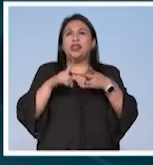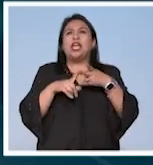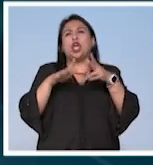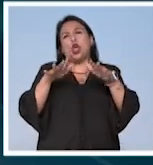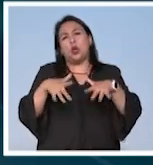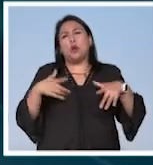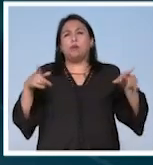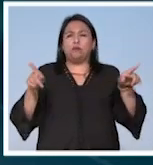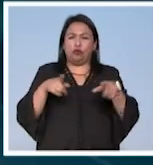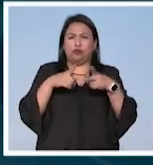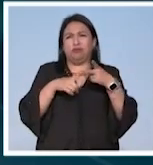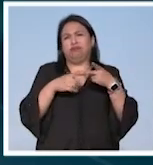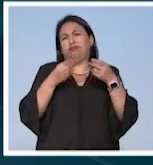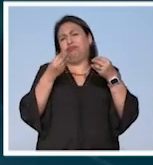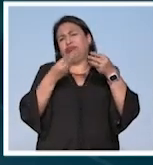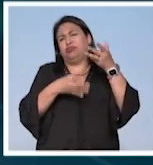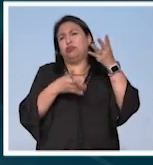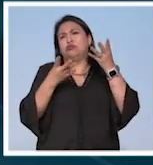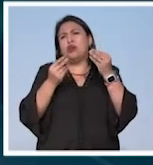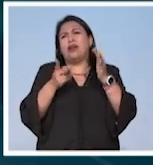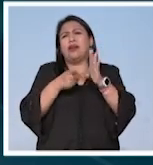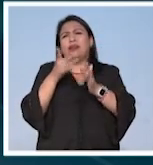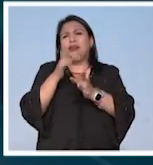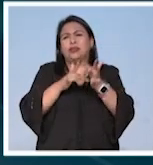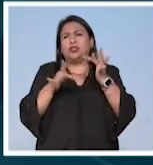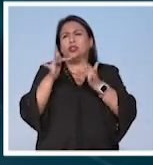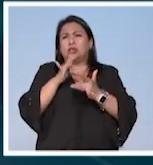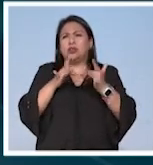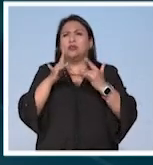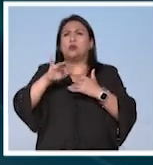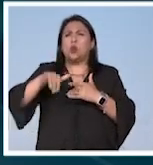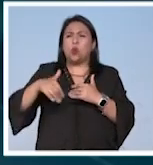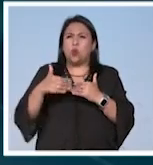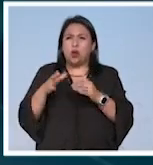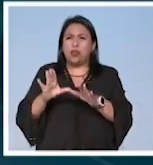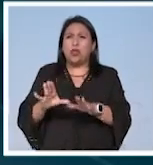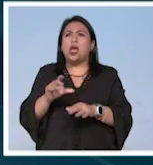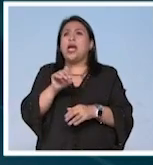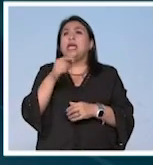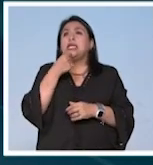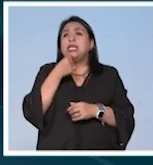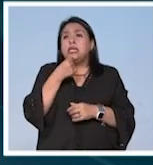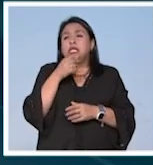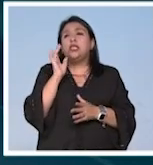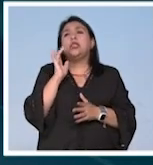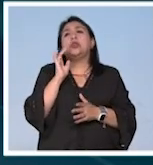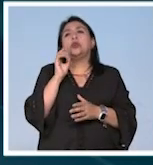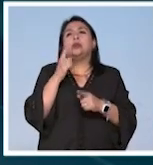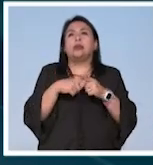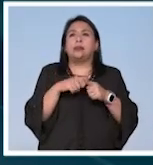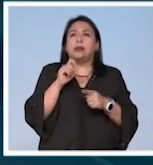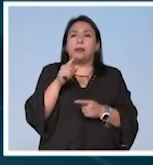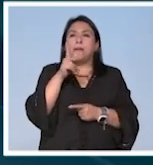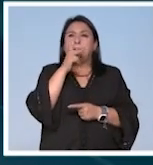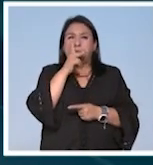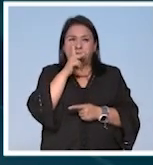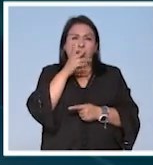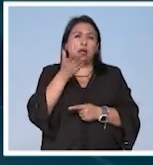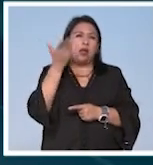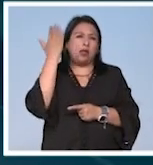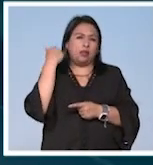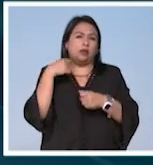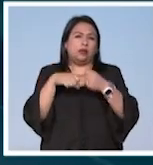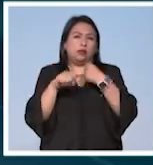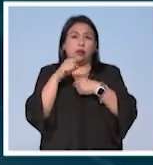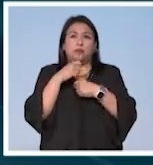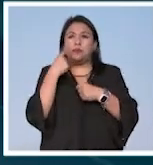conciertos innumerables discos que coleccionaron Eh Pues los niños y después los papás en esa época veíamos